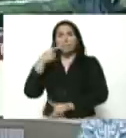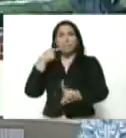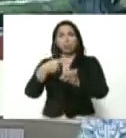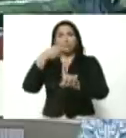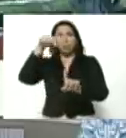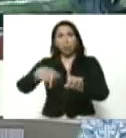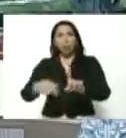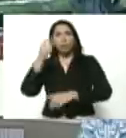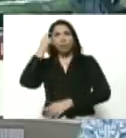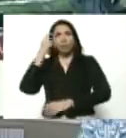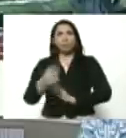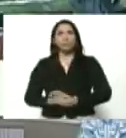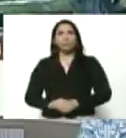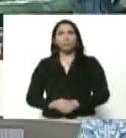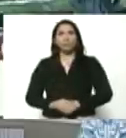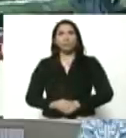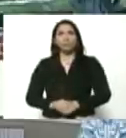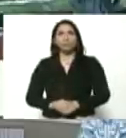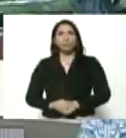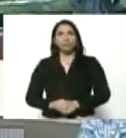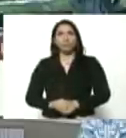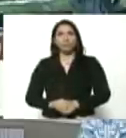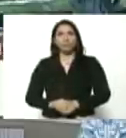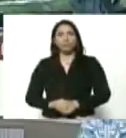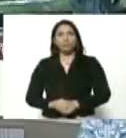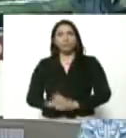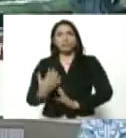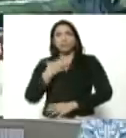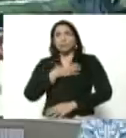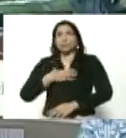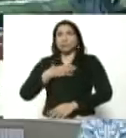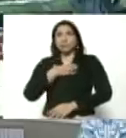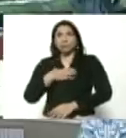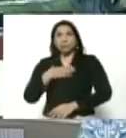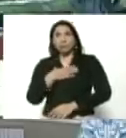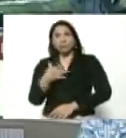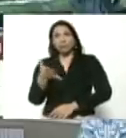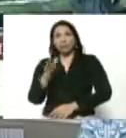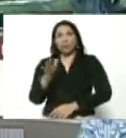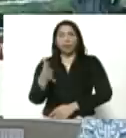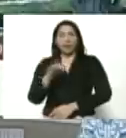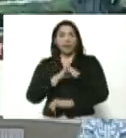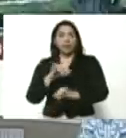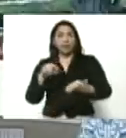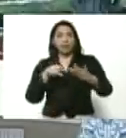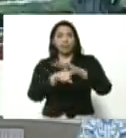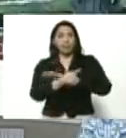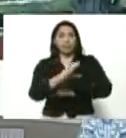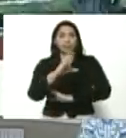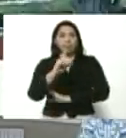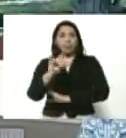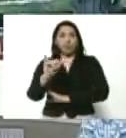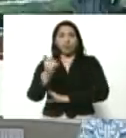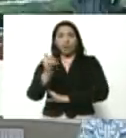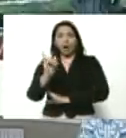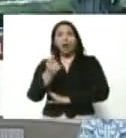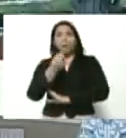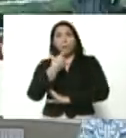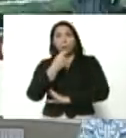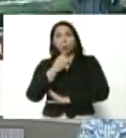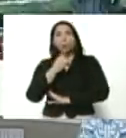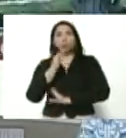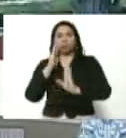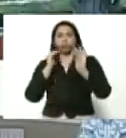una infección respiratoria leve ya fue ingresada en el cdy y está recibiendo el